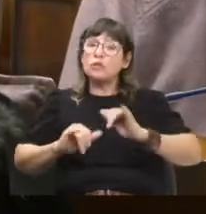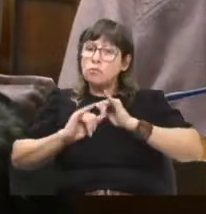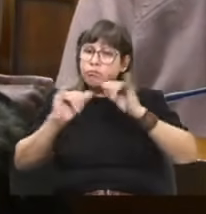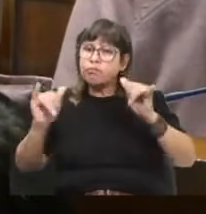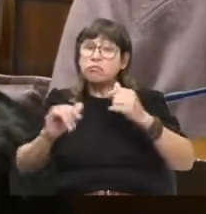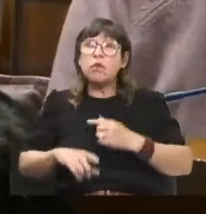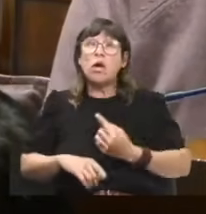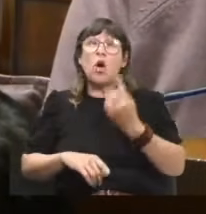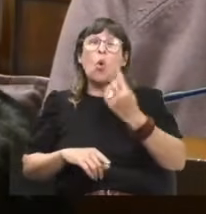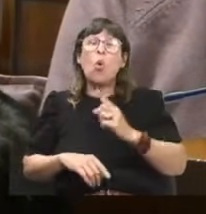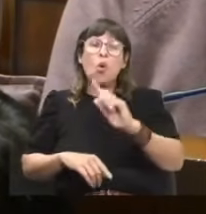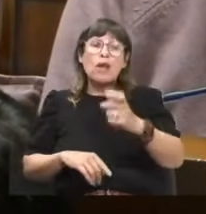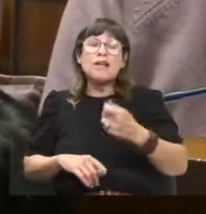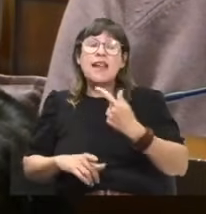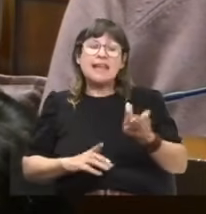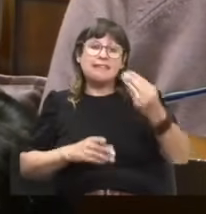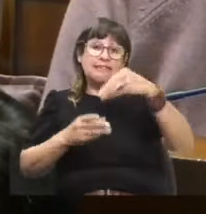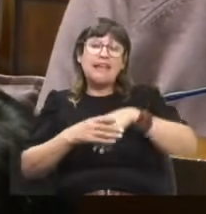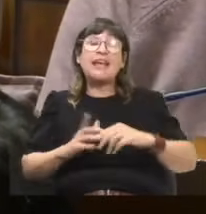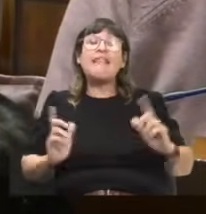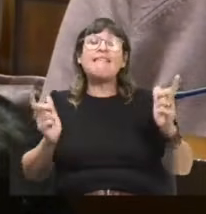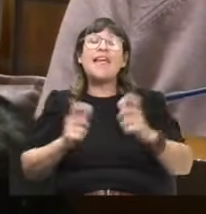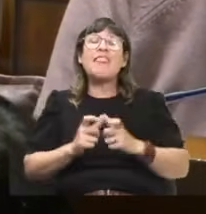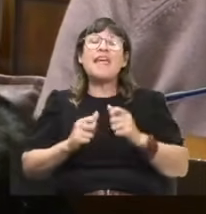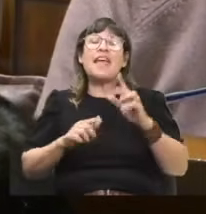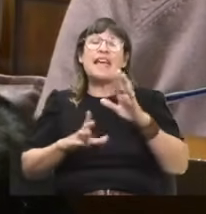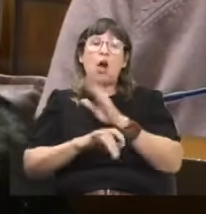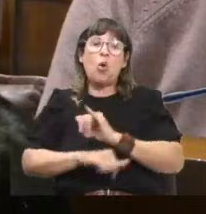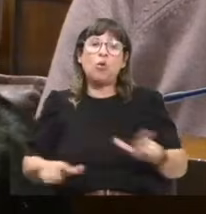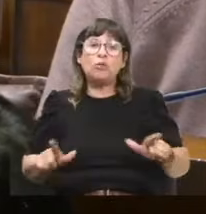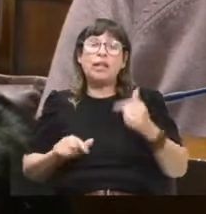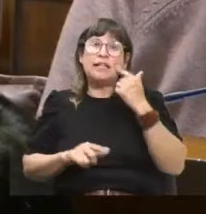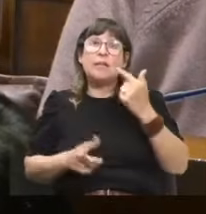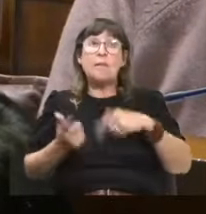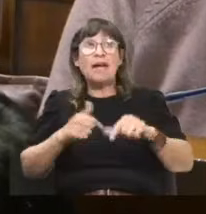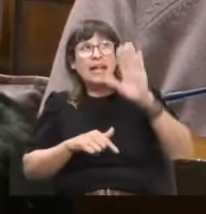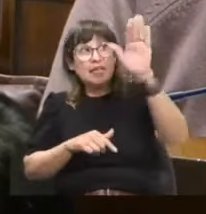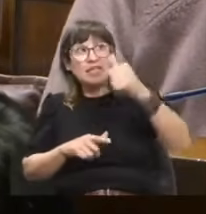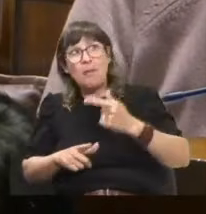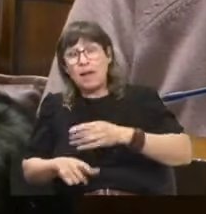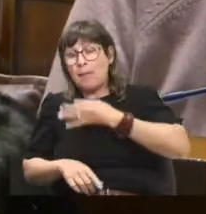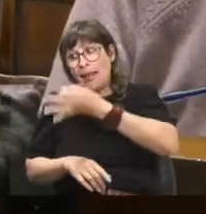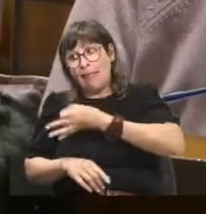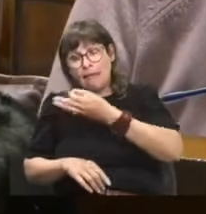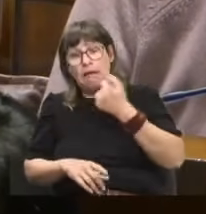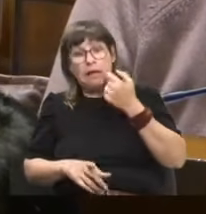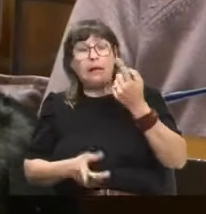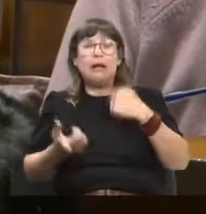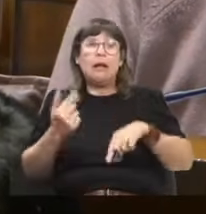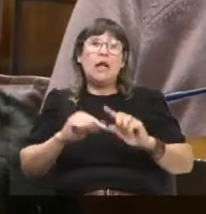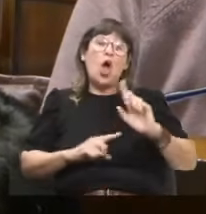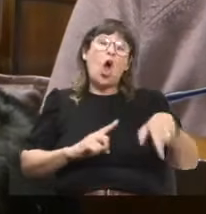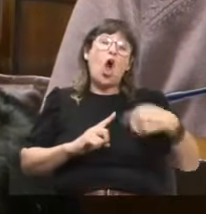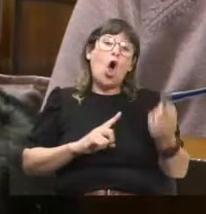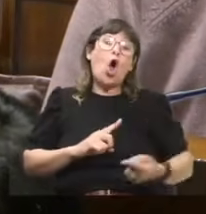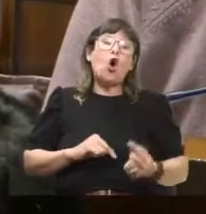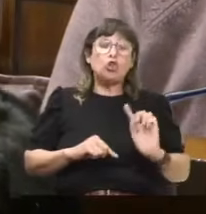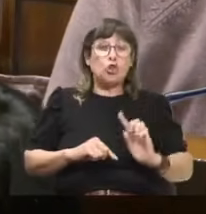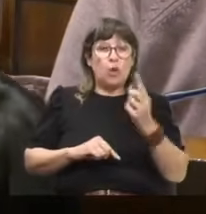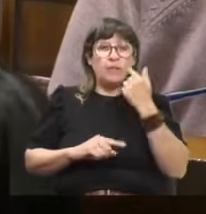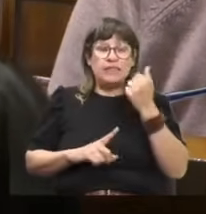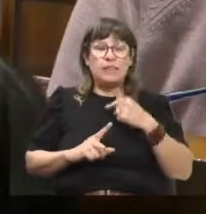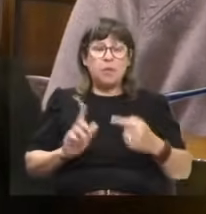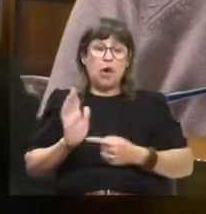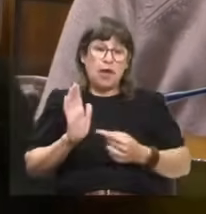un ex integrante de la JUTEP que fue convocado a tales efectos. En cuanto a otros principios consagrados por la